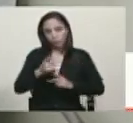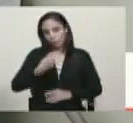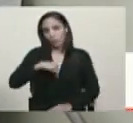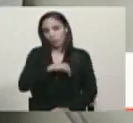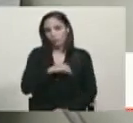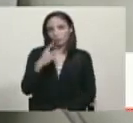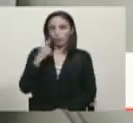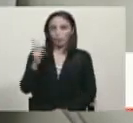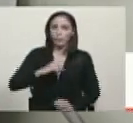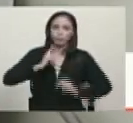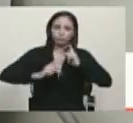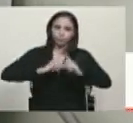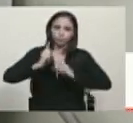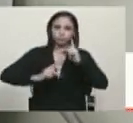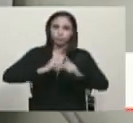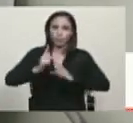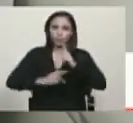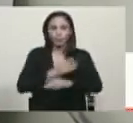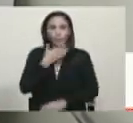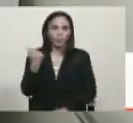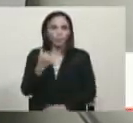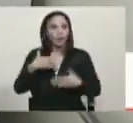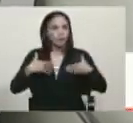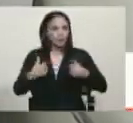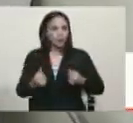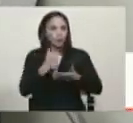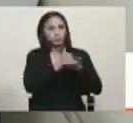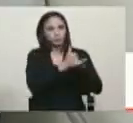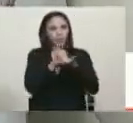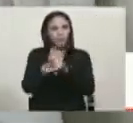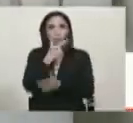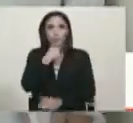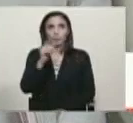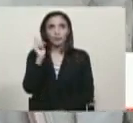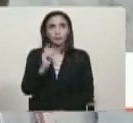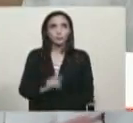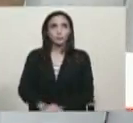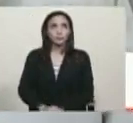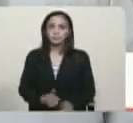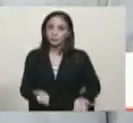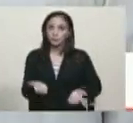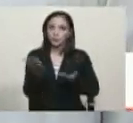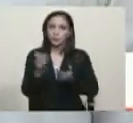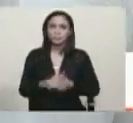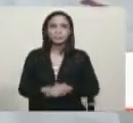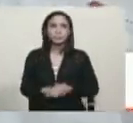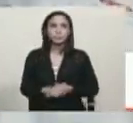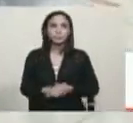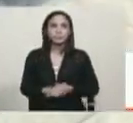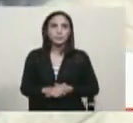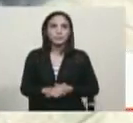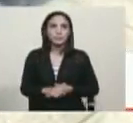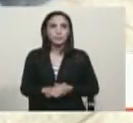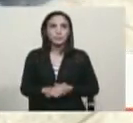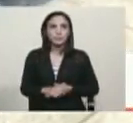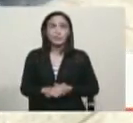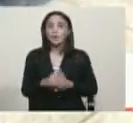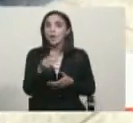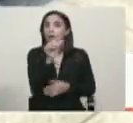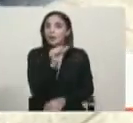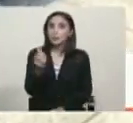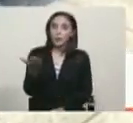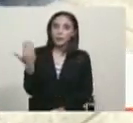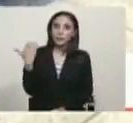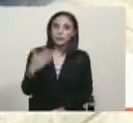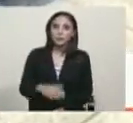producir. ¿Producir para quién? Para la salud del pueblo. Así de sencillo, Omar. Por favor, continúa, gobernador. Sí, presidente. Ya nosotros la semana pasada